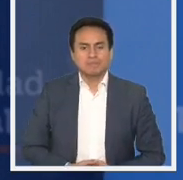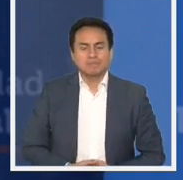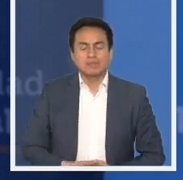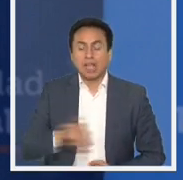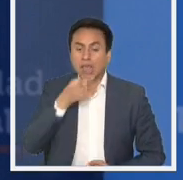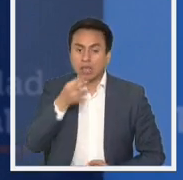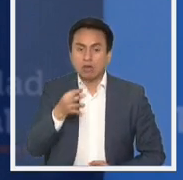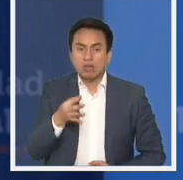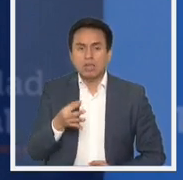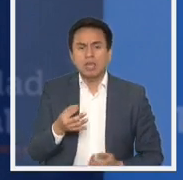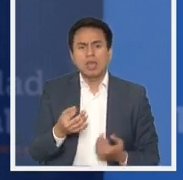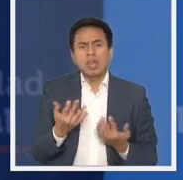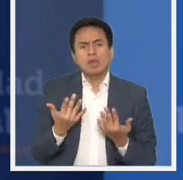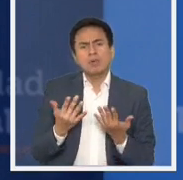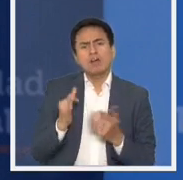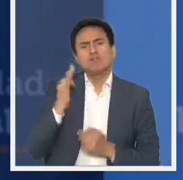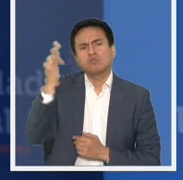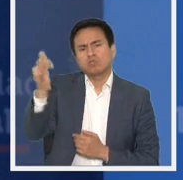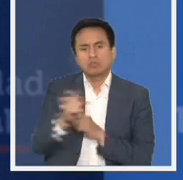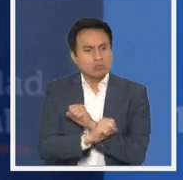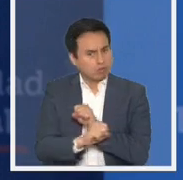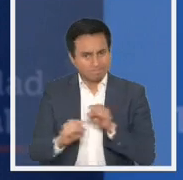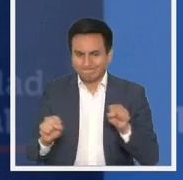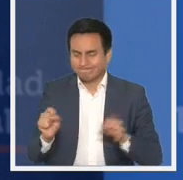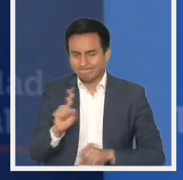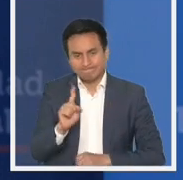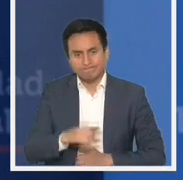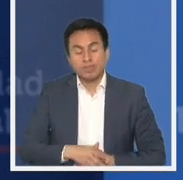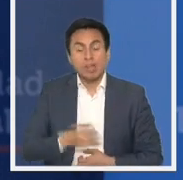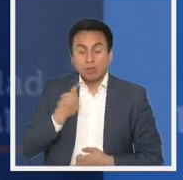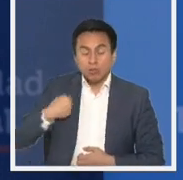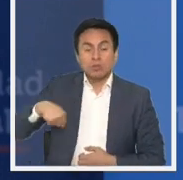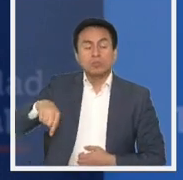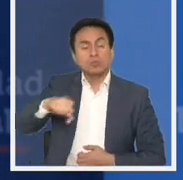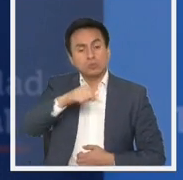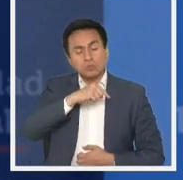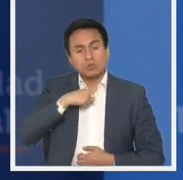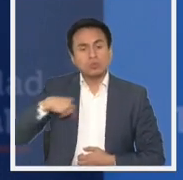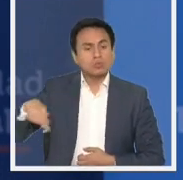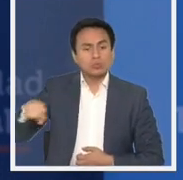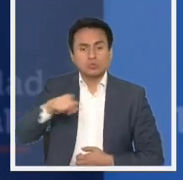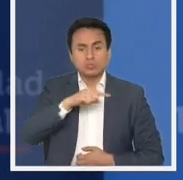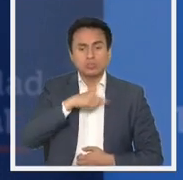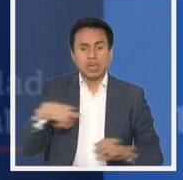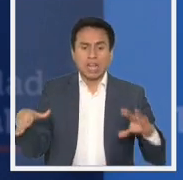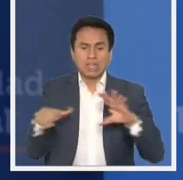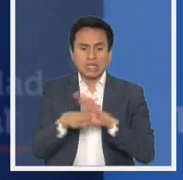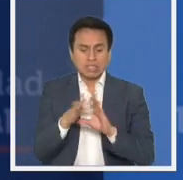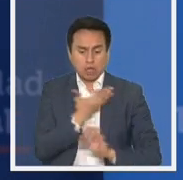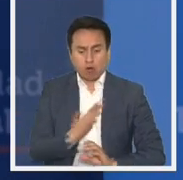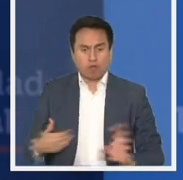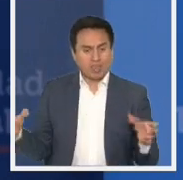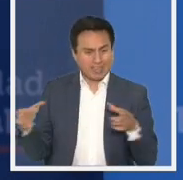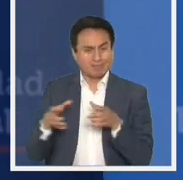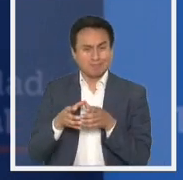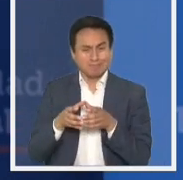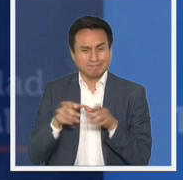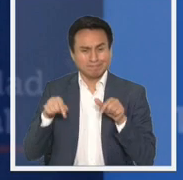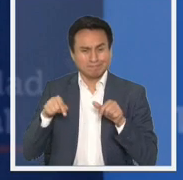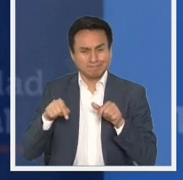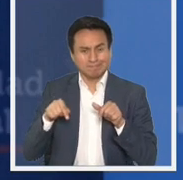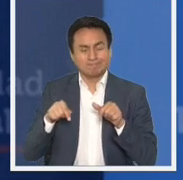les digo no podemos seguir esperando nosotros desde la alianza de gobierno